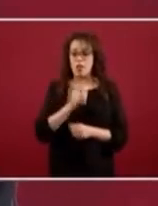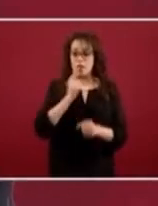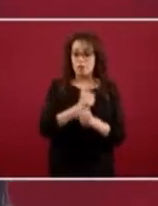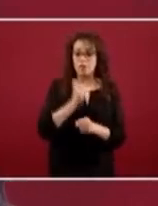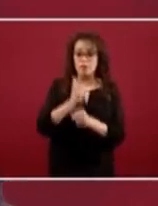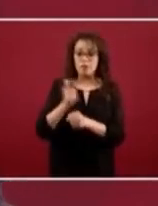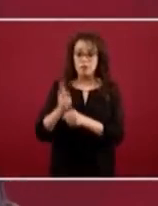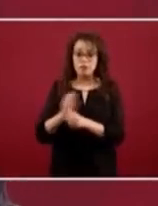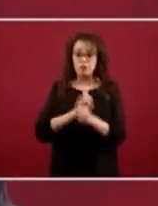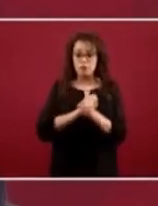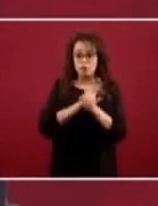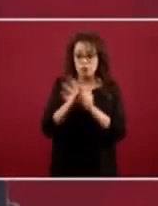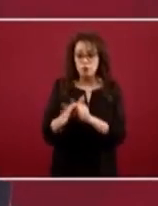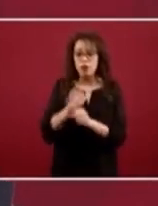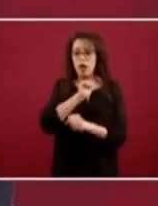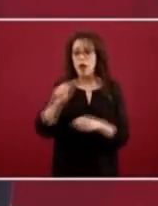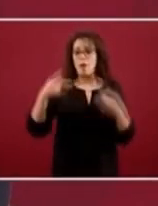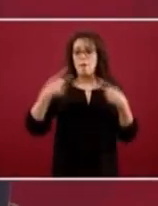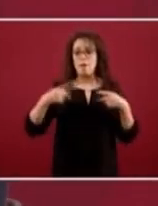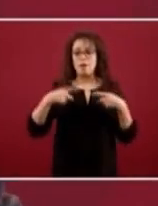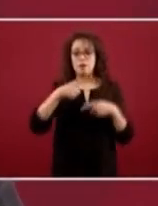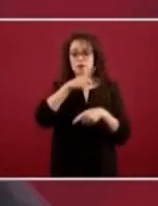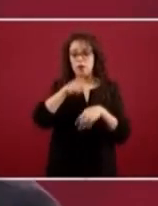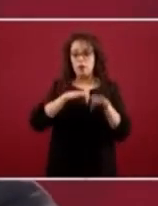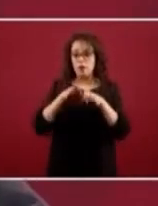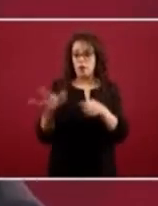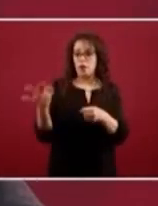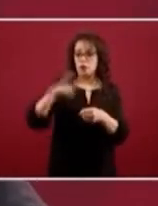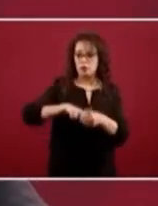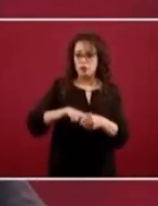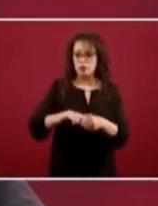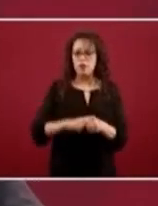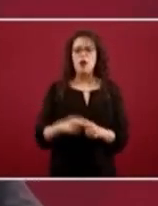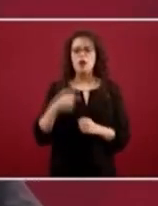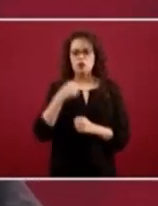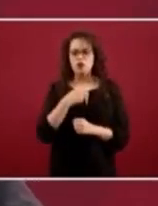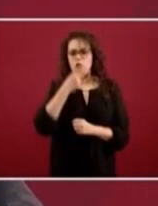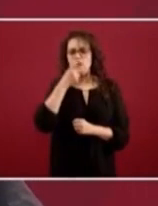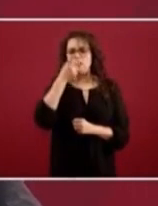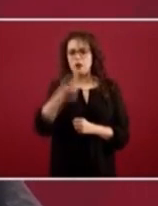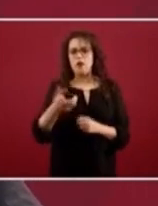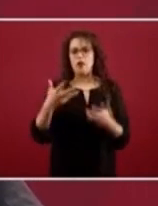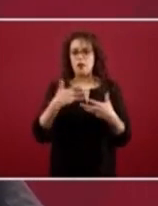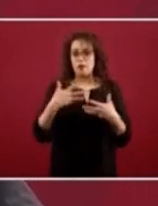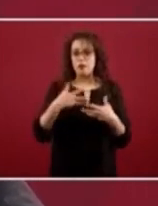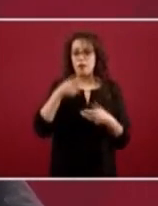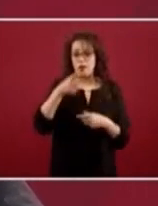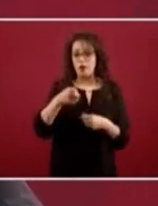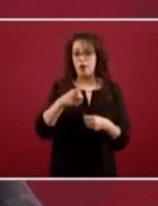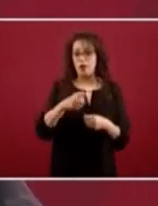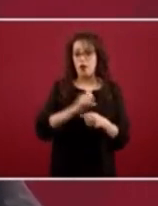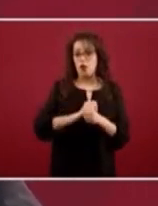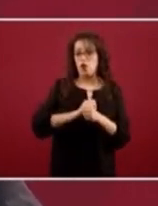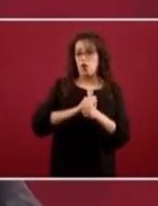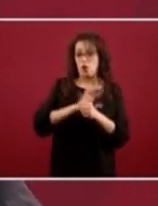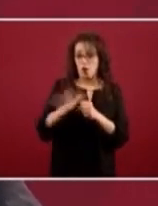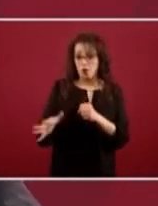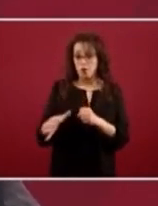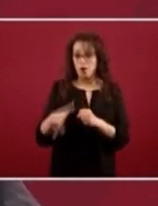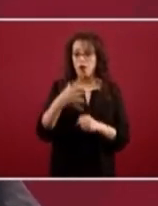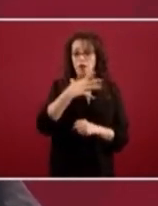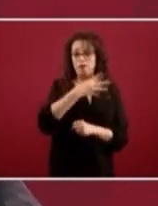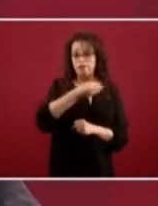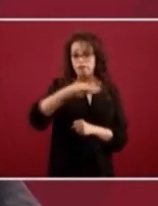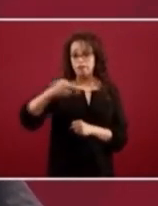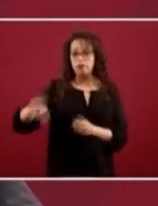Luego de que el subsecretario Hugo López-Gatell señalara a Guadalajara como una de las ciudades con menor cumplimiento en aislamiento social con datos de